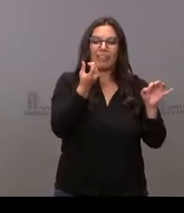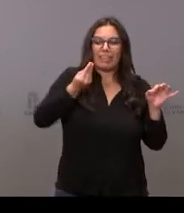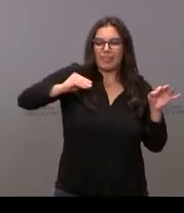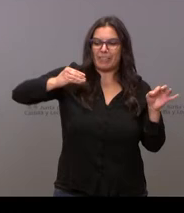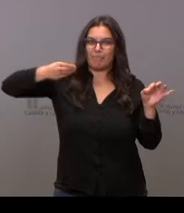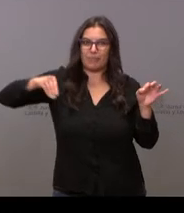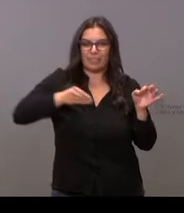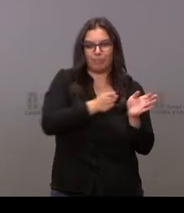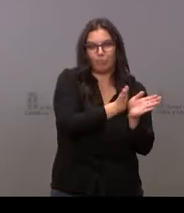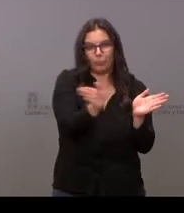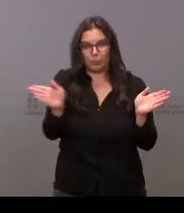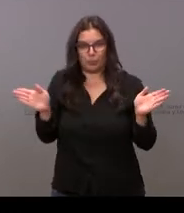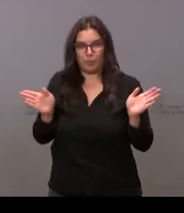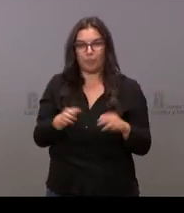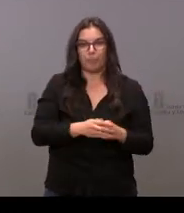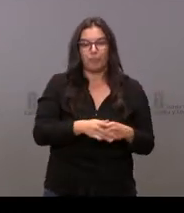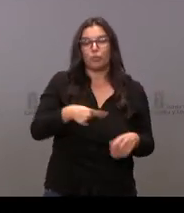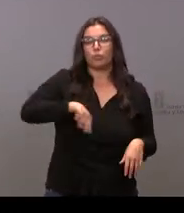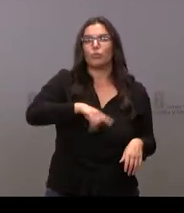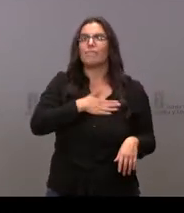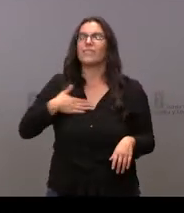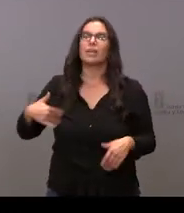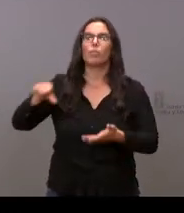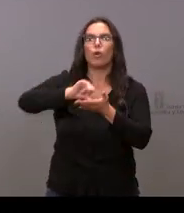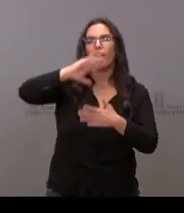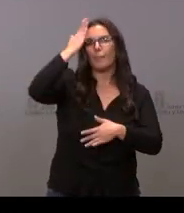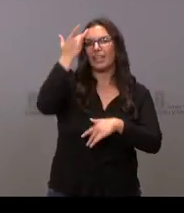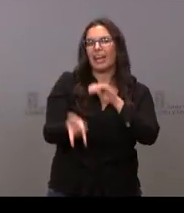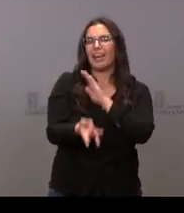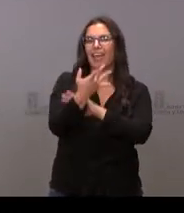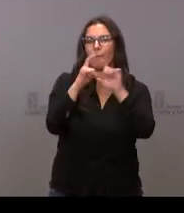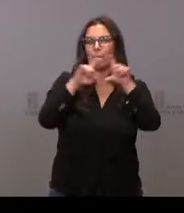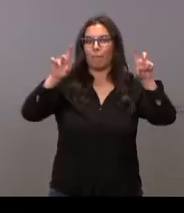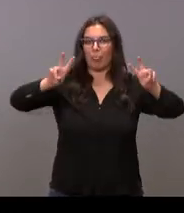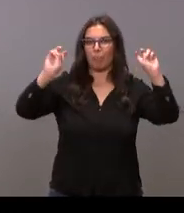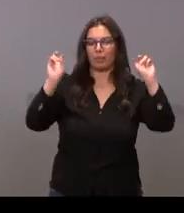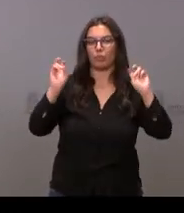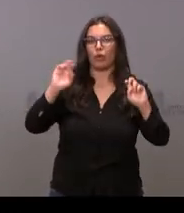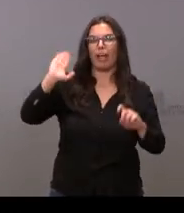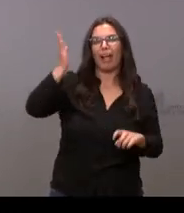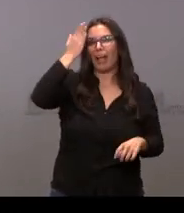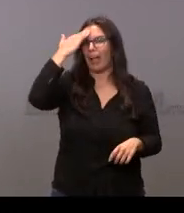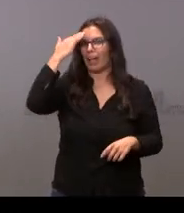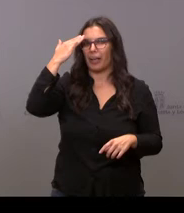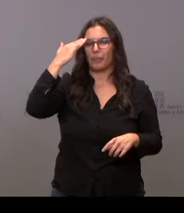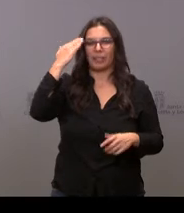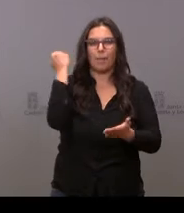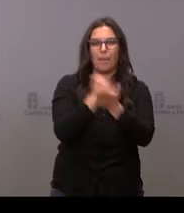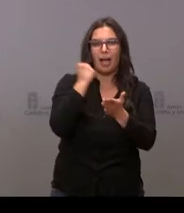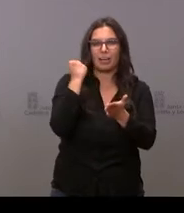más patas queremos ser la capital del emprendimiento la capital de las patentes